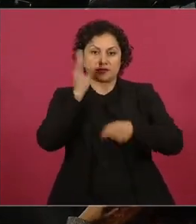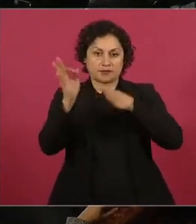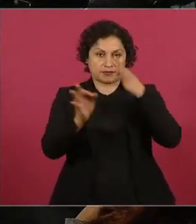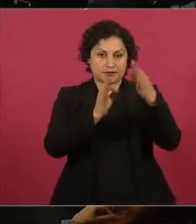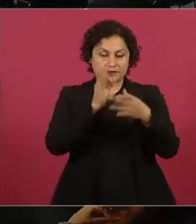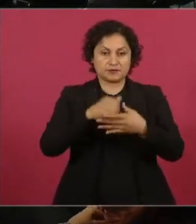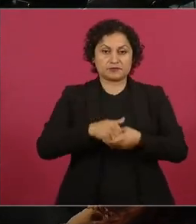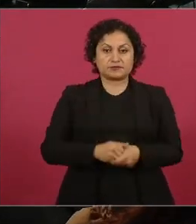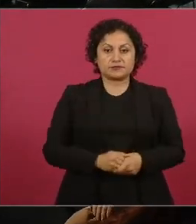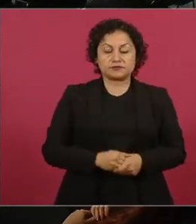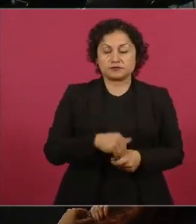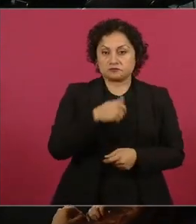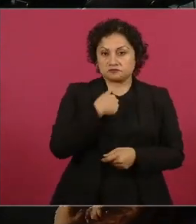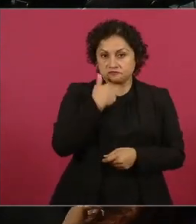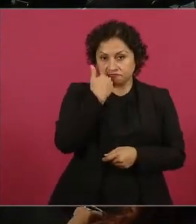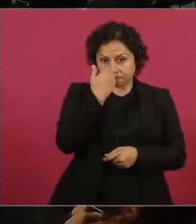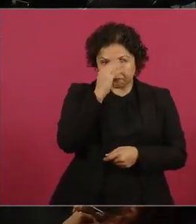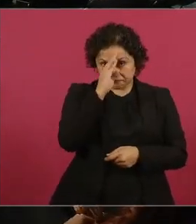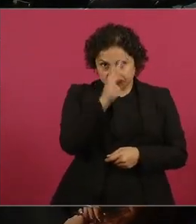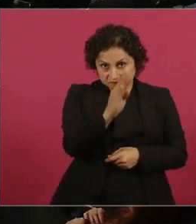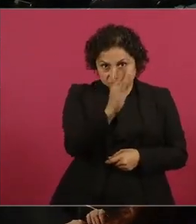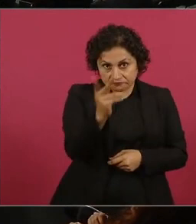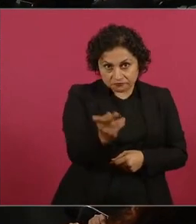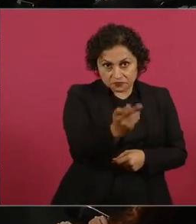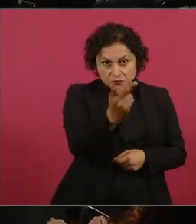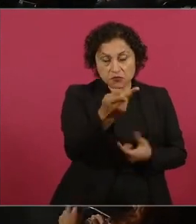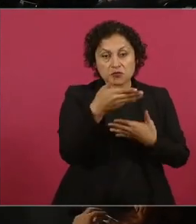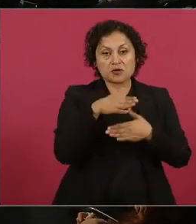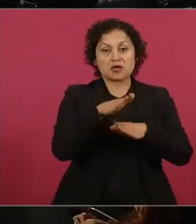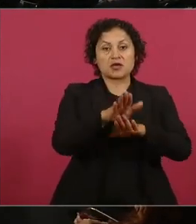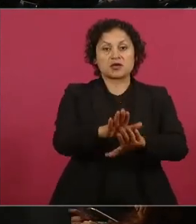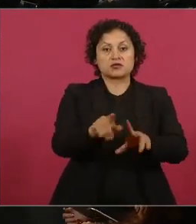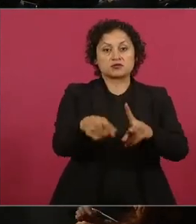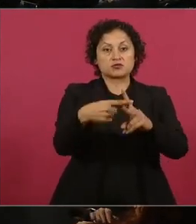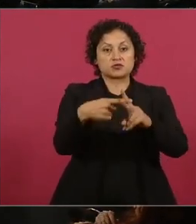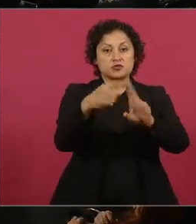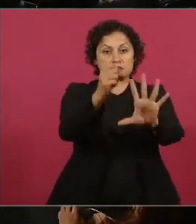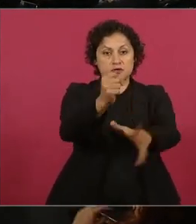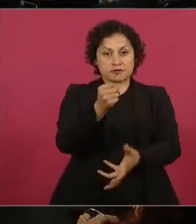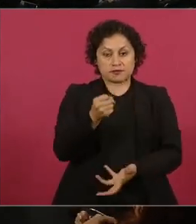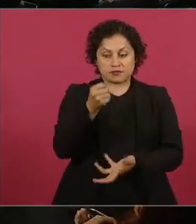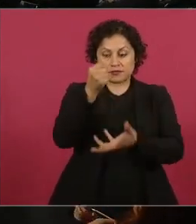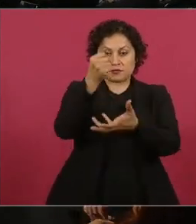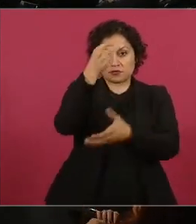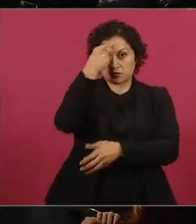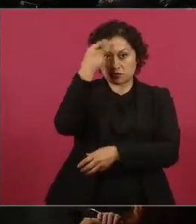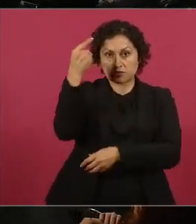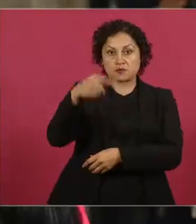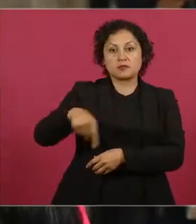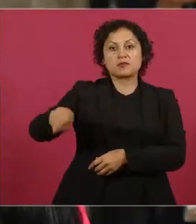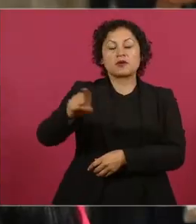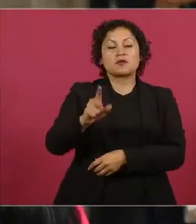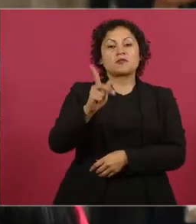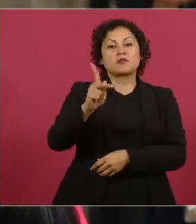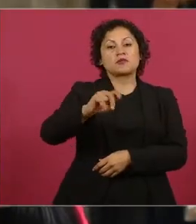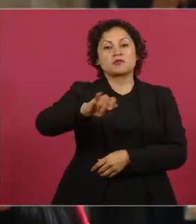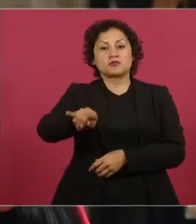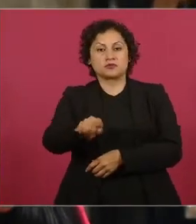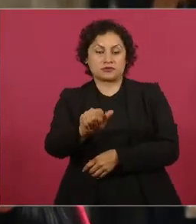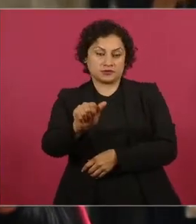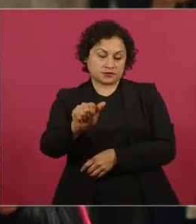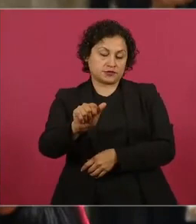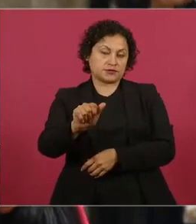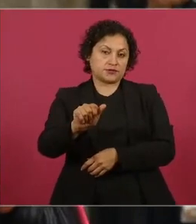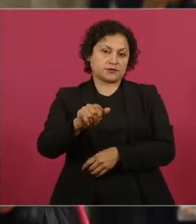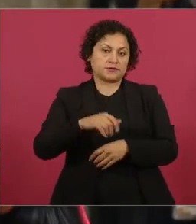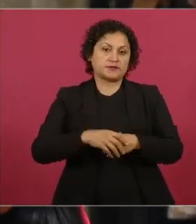Le quiero preguntar acerca del presupuesto del Poder Judicial. Año con año ellos tienen un